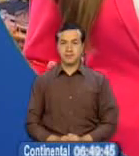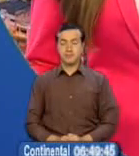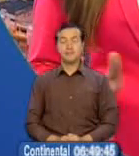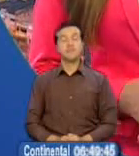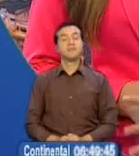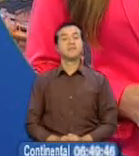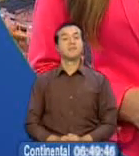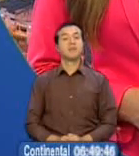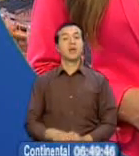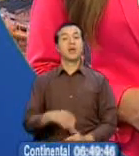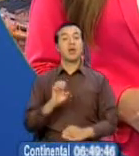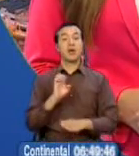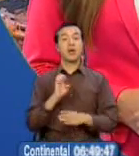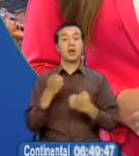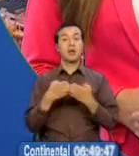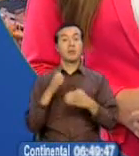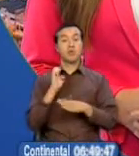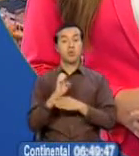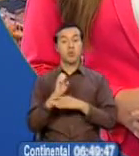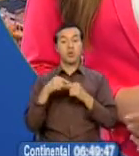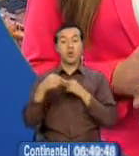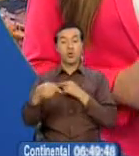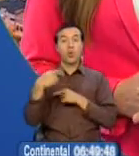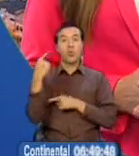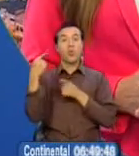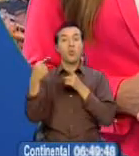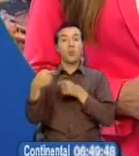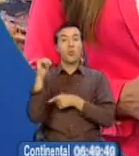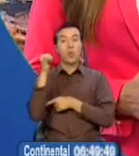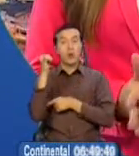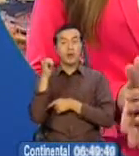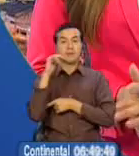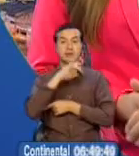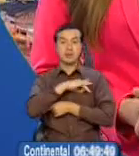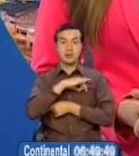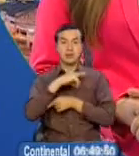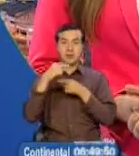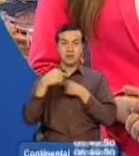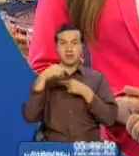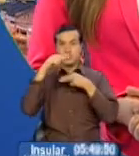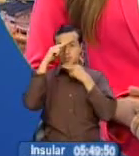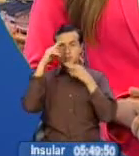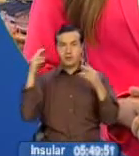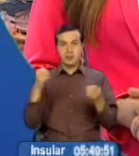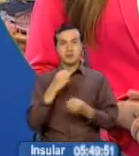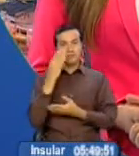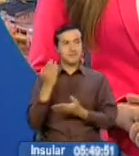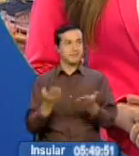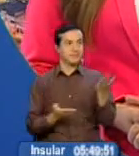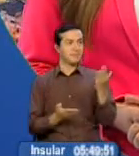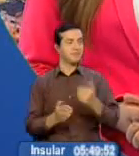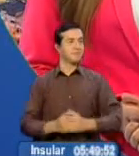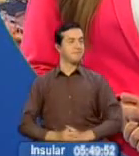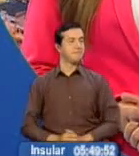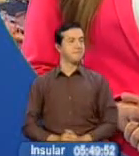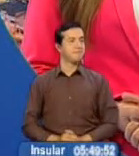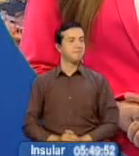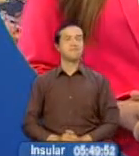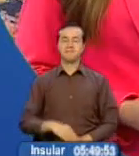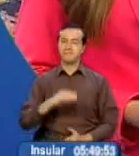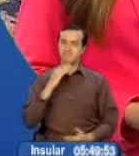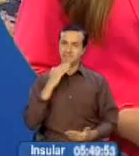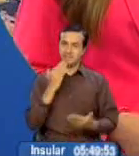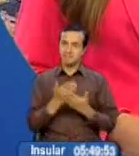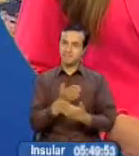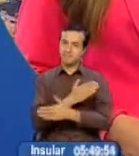La Tri se alista para enfrentar a Chile este día jueves. Todos los detalles aquí en el segmento de deportes. Hoy nos acompaña Fernando Estrada. Gracias, Vanessa.